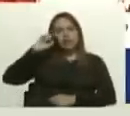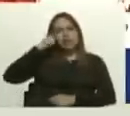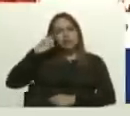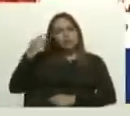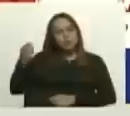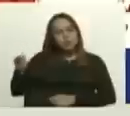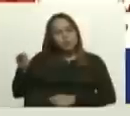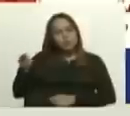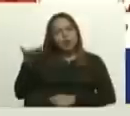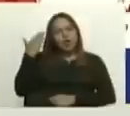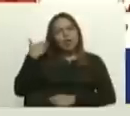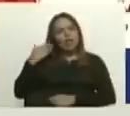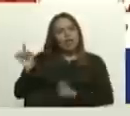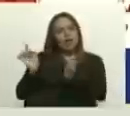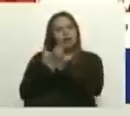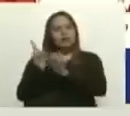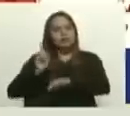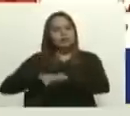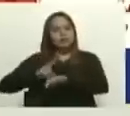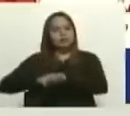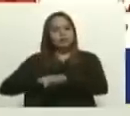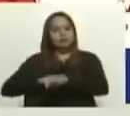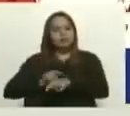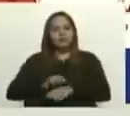hace poco, no hace mucho pues,